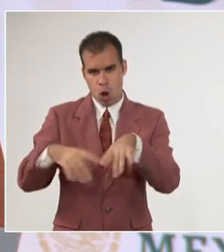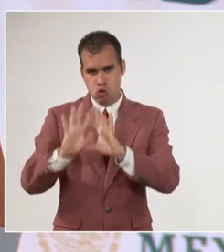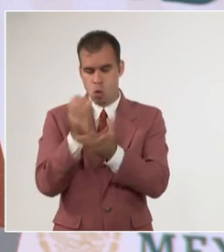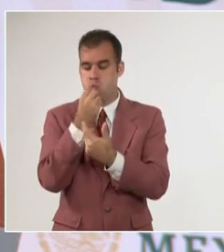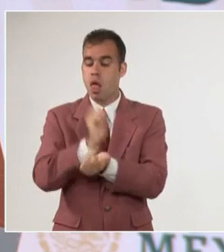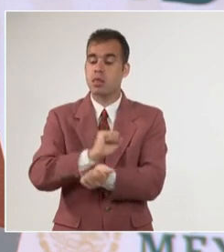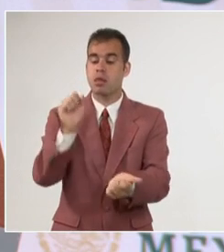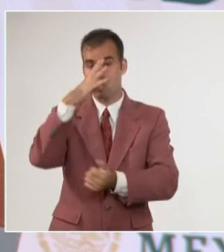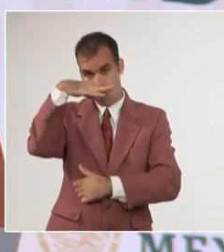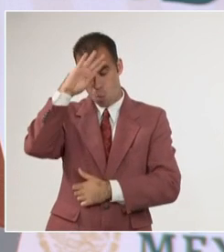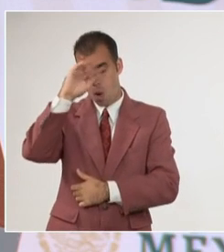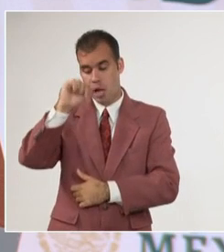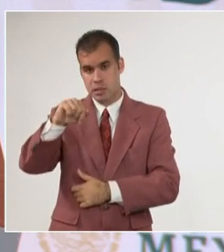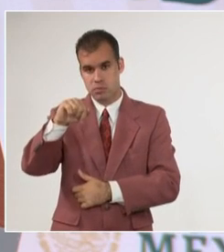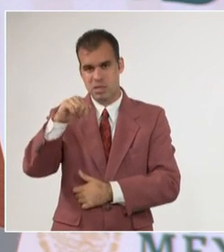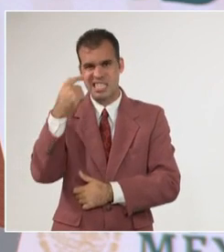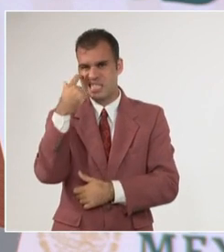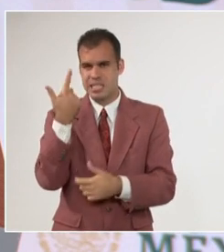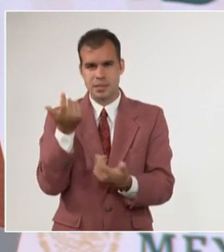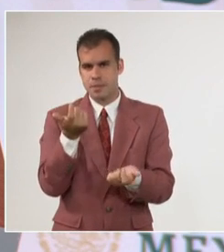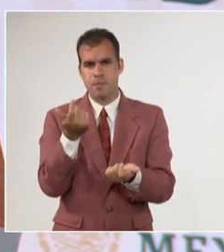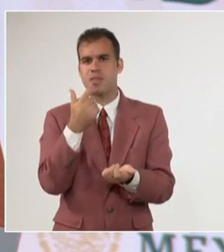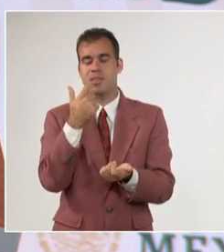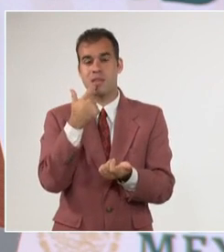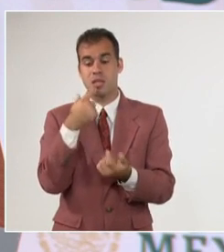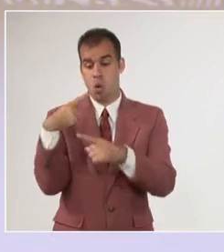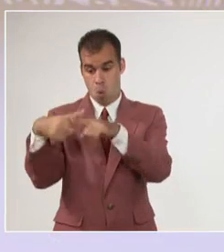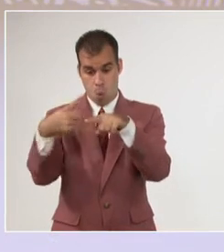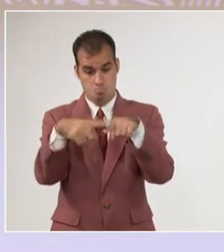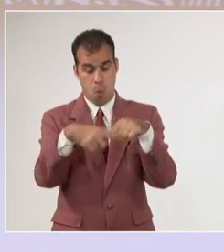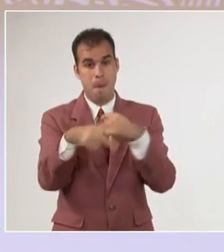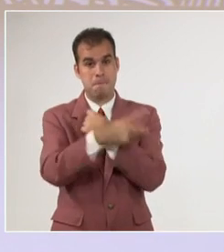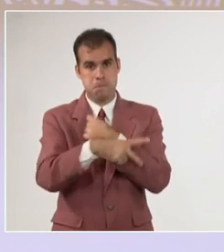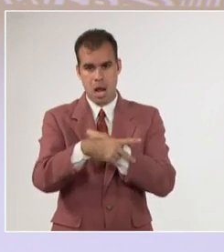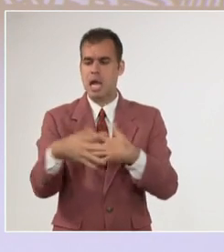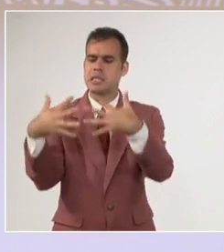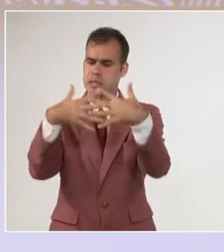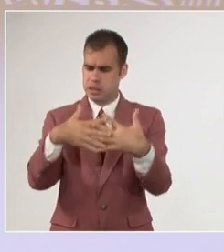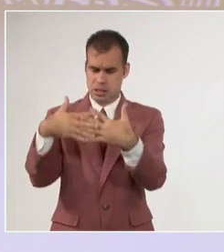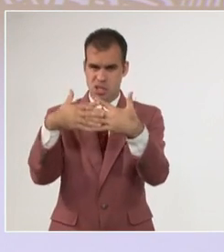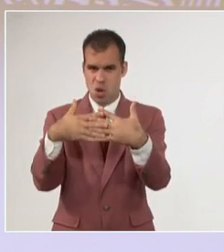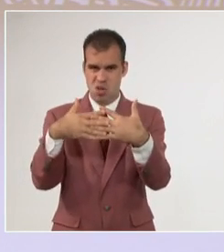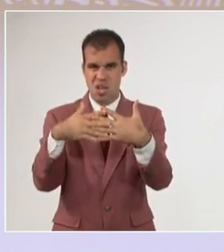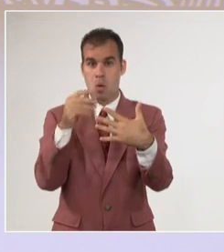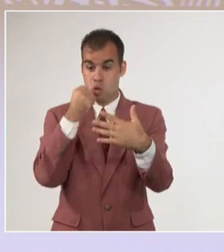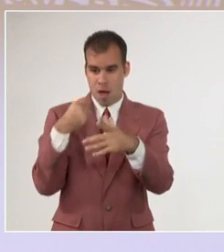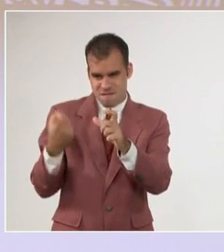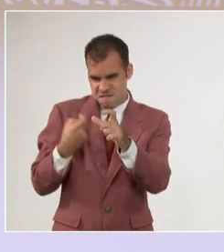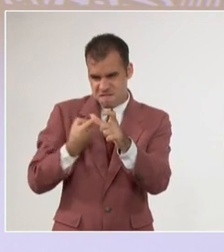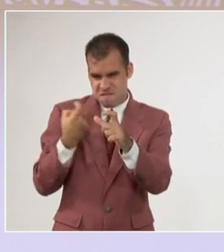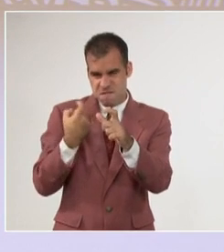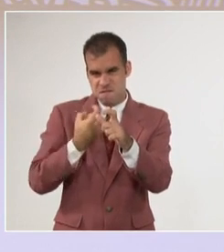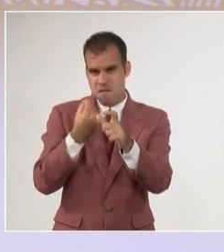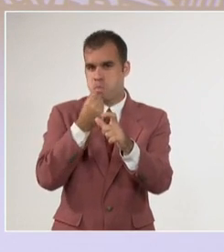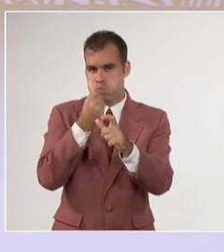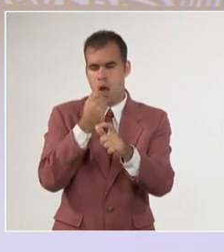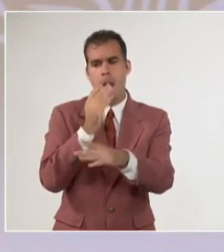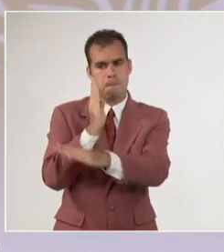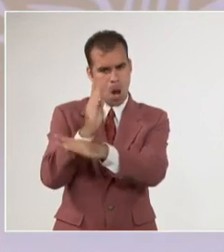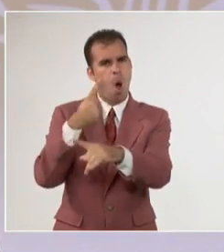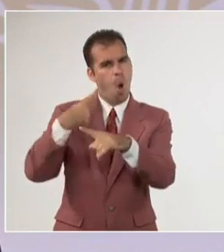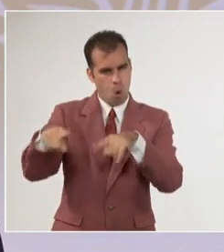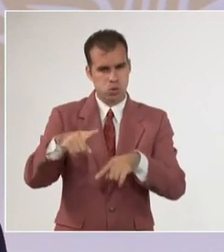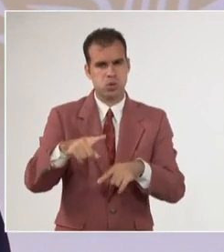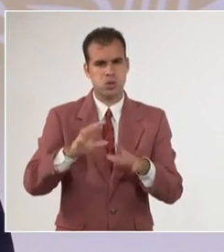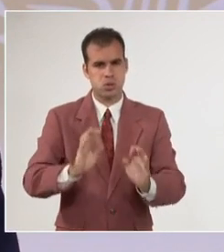Cuba, que se extiendan por las Antillas los Estados Unidos y caigan con esa fuerza más sobre nuestras tierras